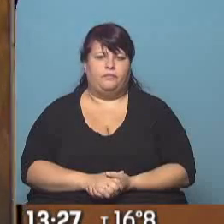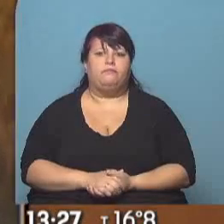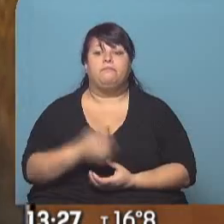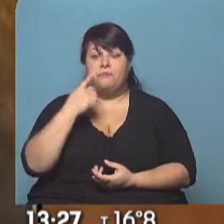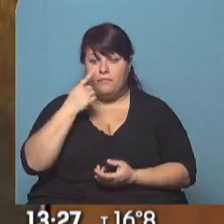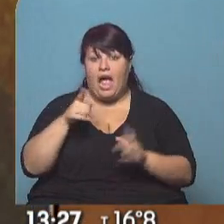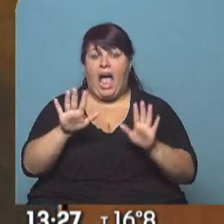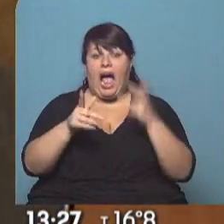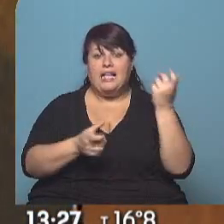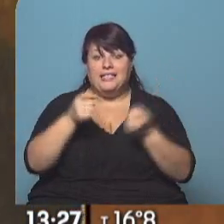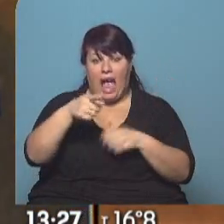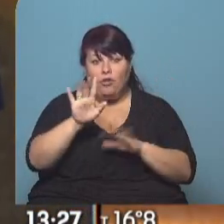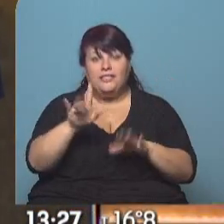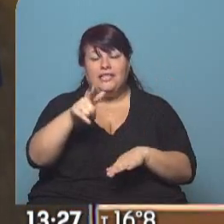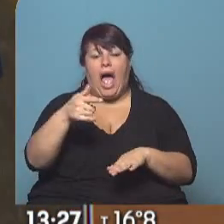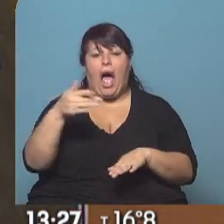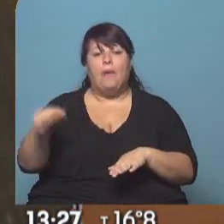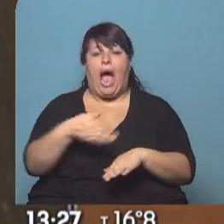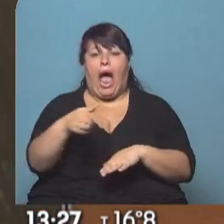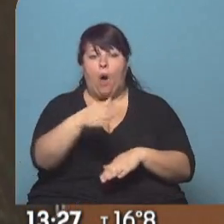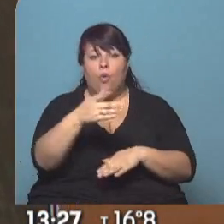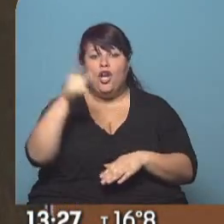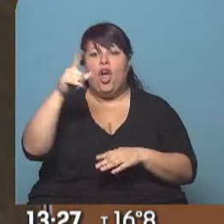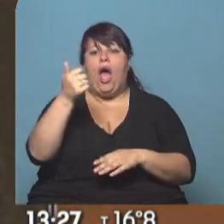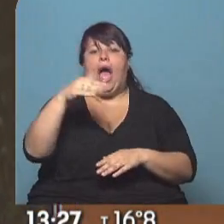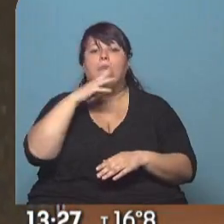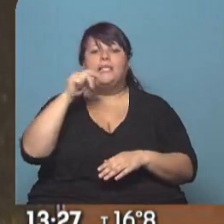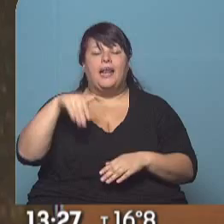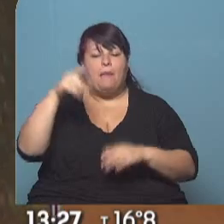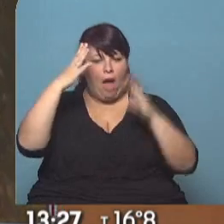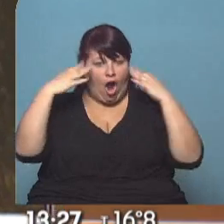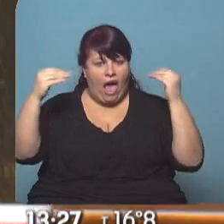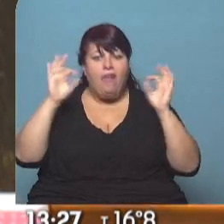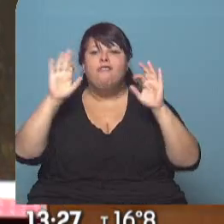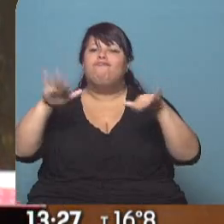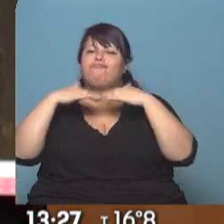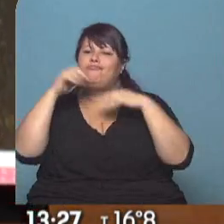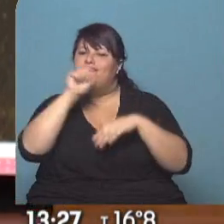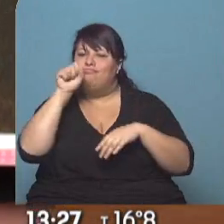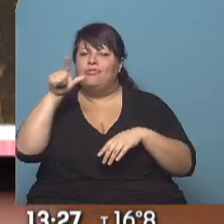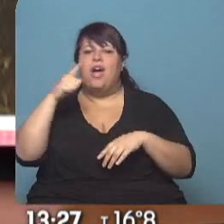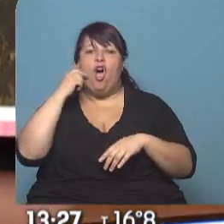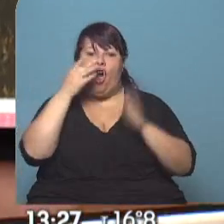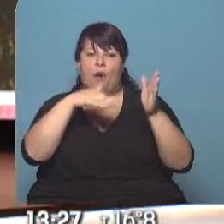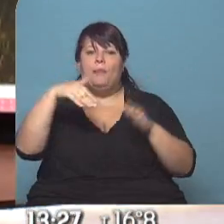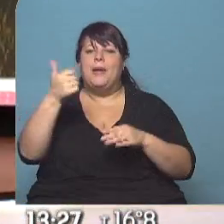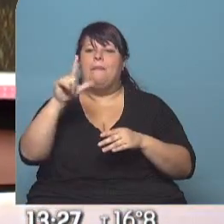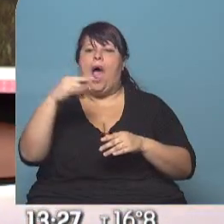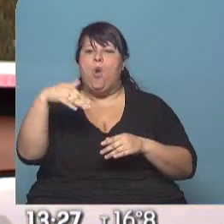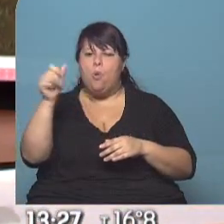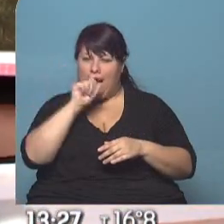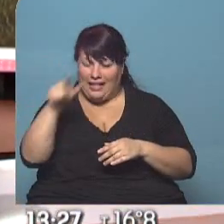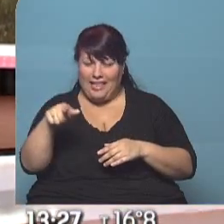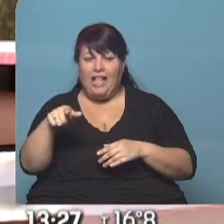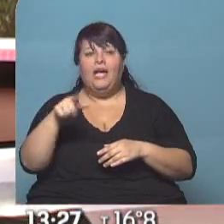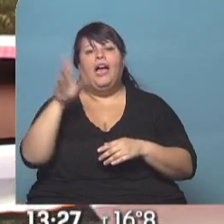Y fíjate, así quedó el auto que transportaba al Kun Agüero en Ámsterdam, en Holanda, después de haber presenciado el show de este señor, ¿eh? El cantante